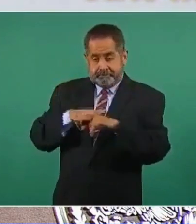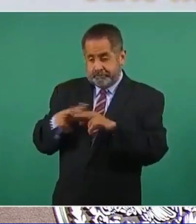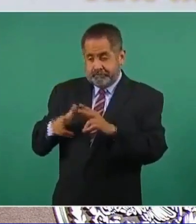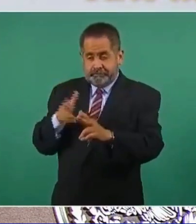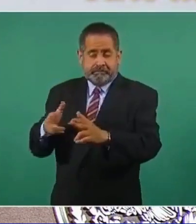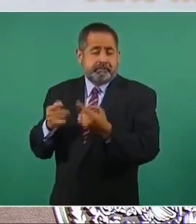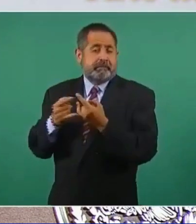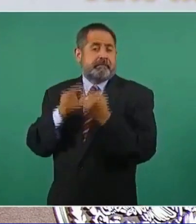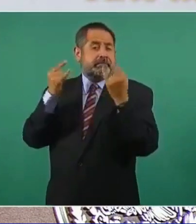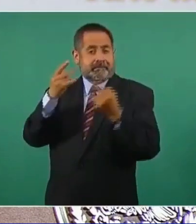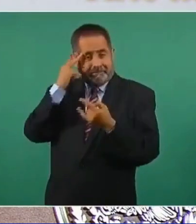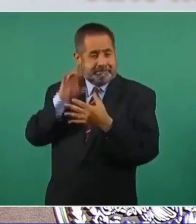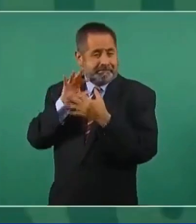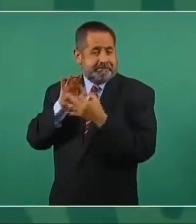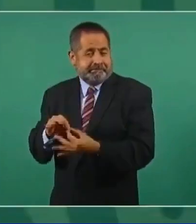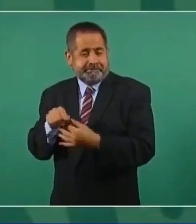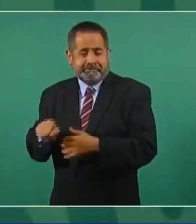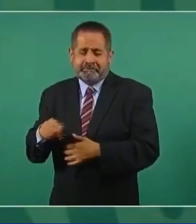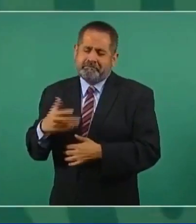historia de México.